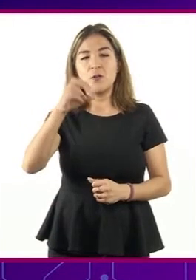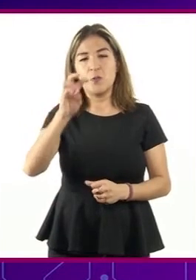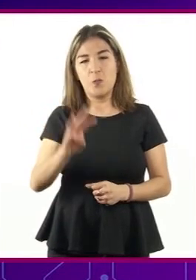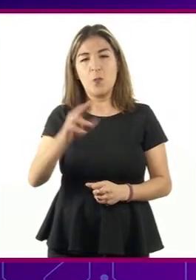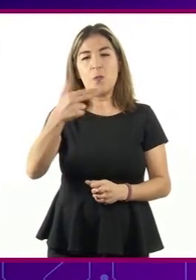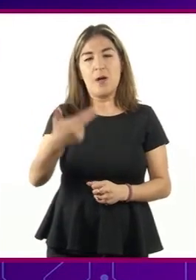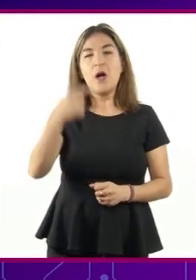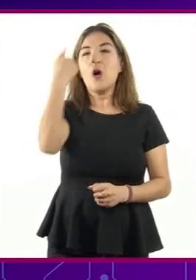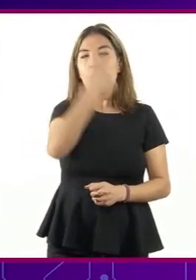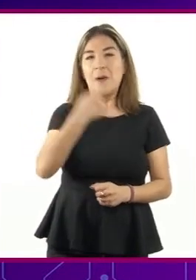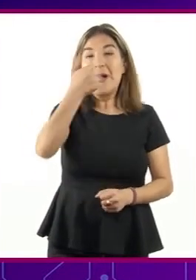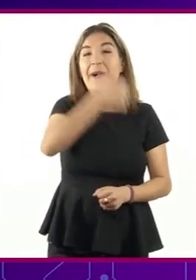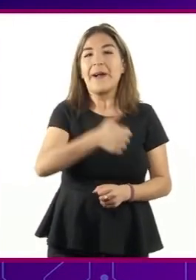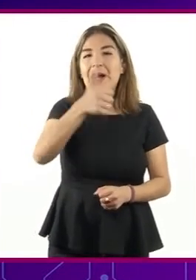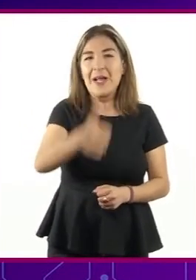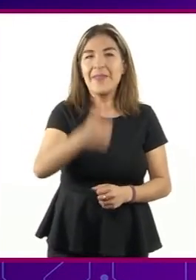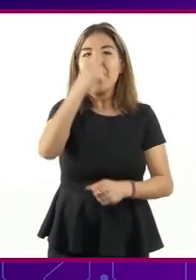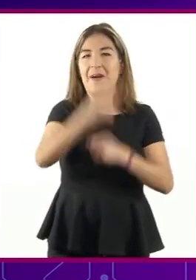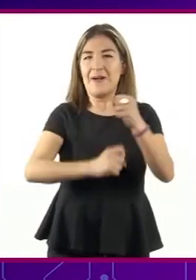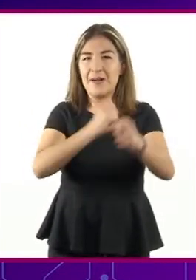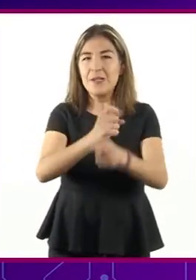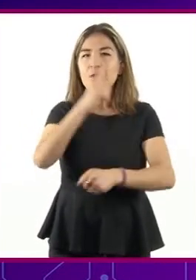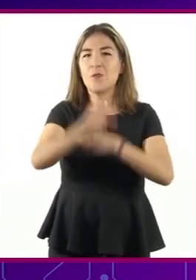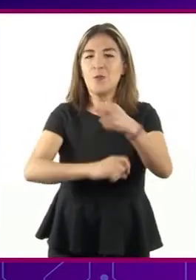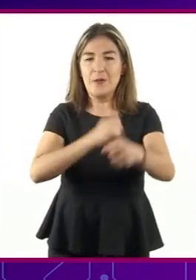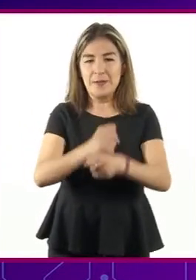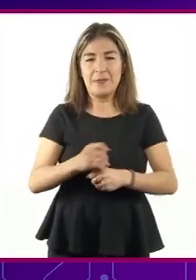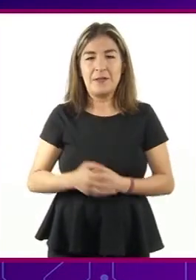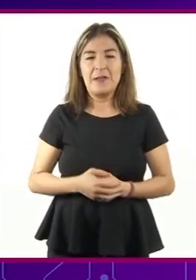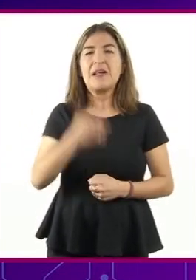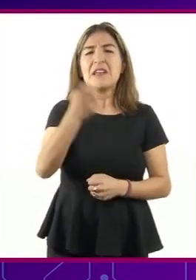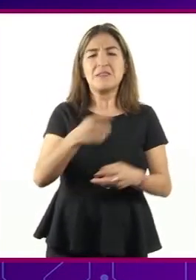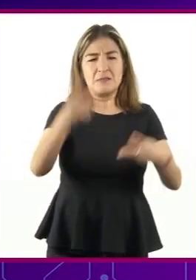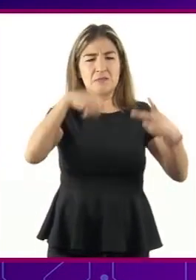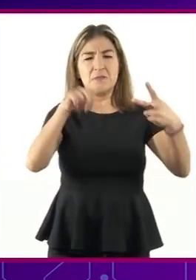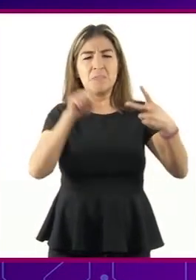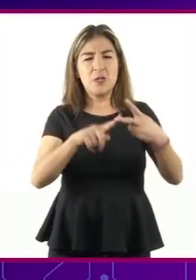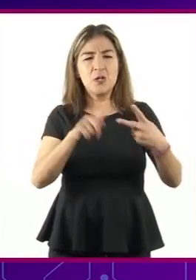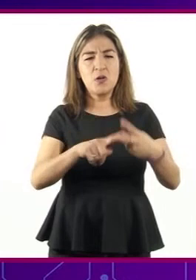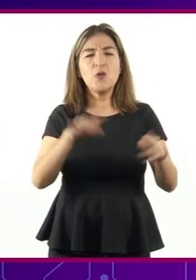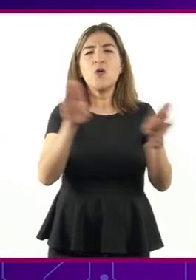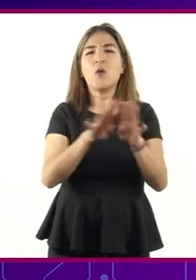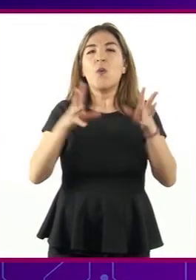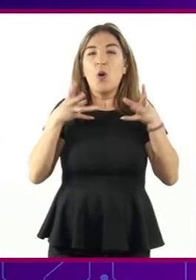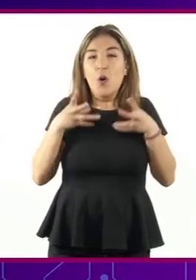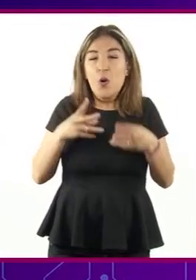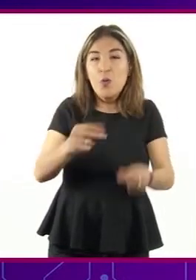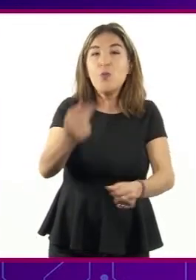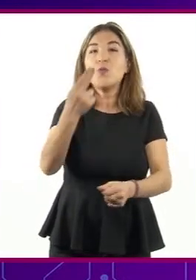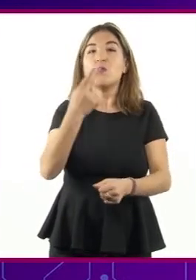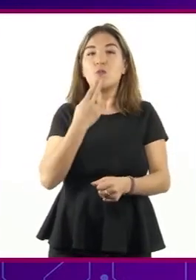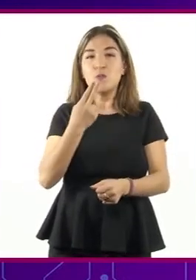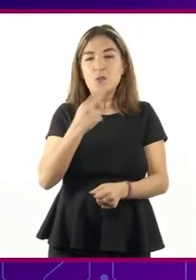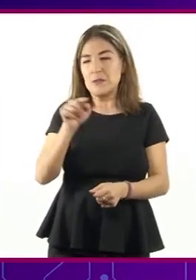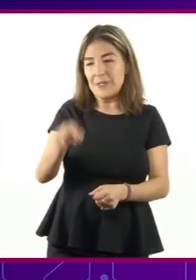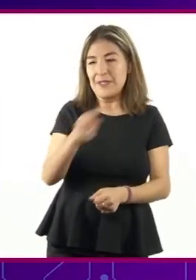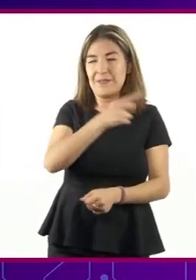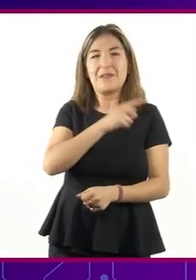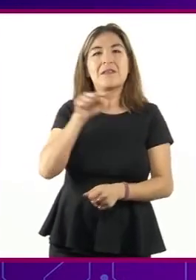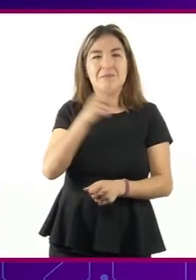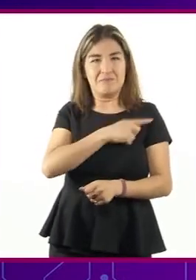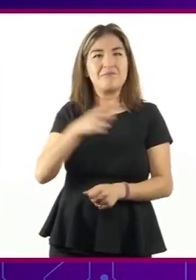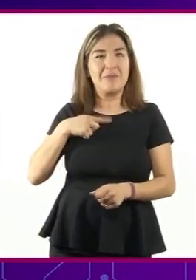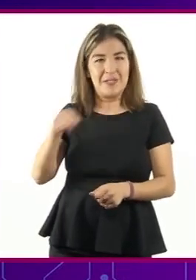año. Entonces, el segundo valor, el que dice consumo energético, es la cantidad de energía que realmente consume